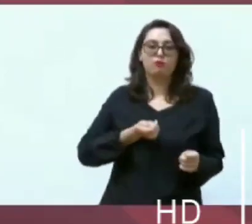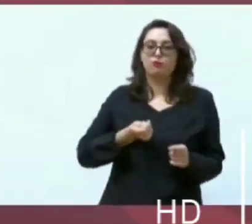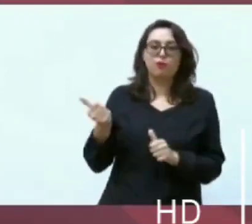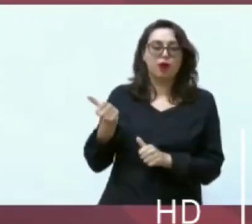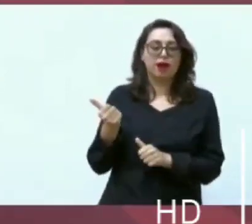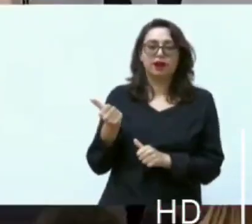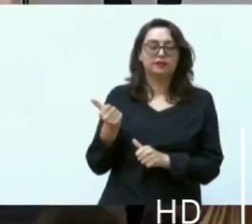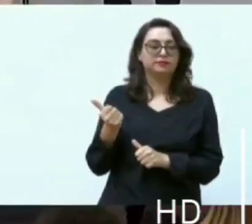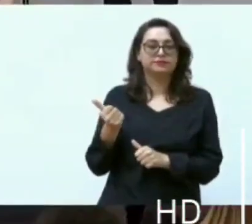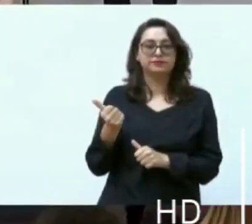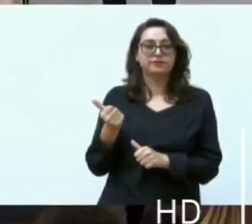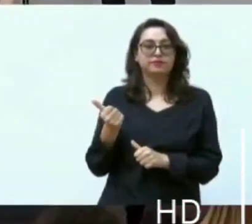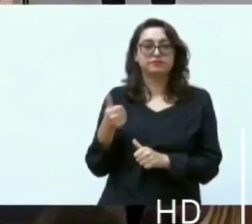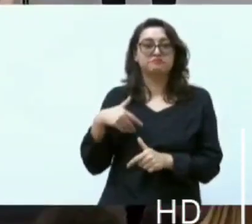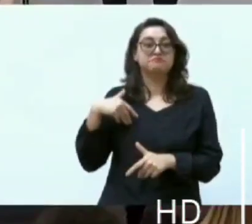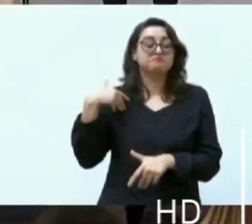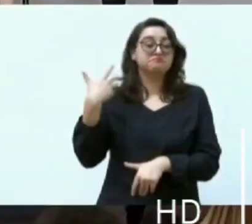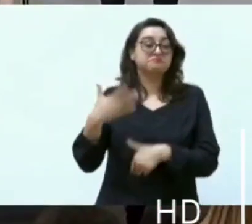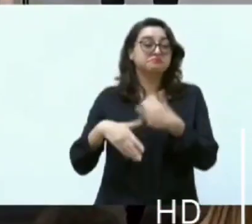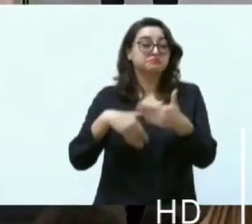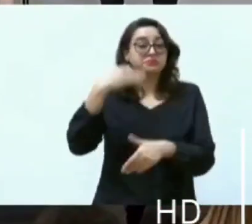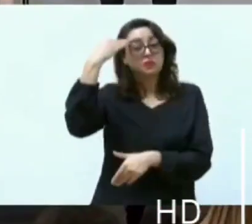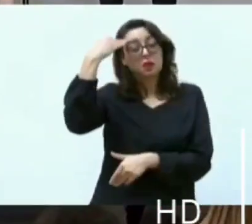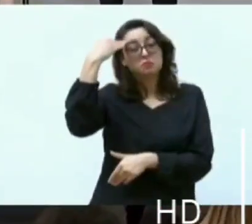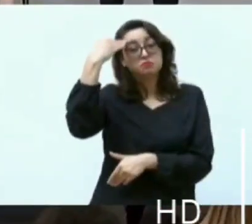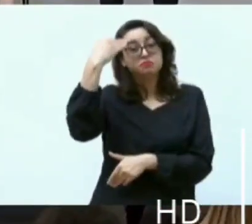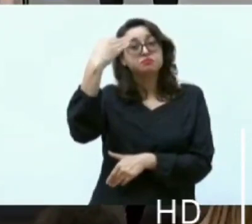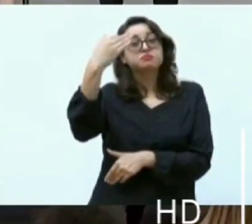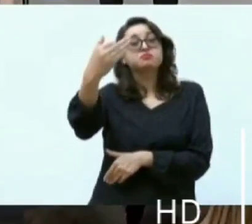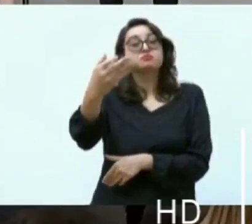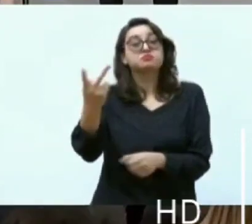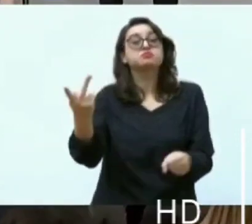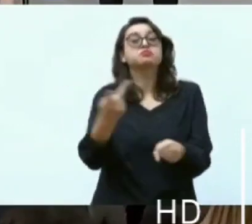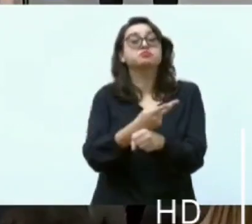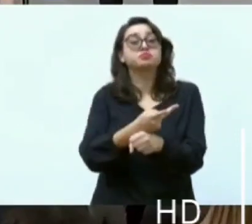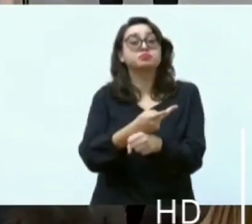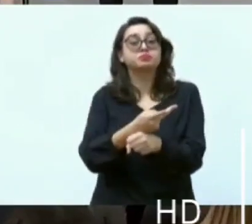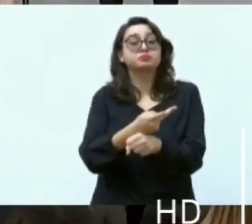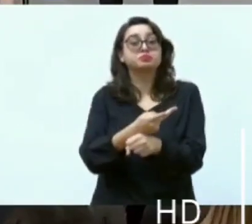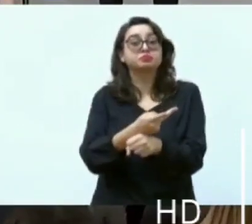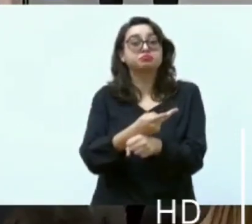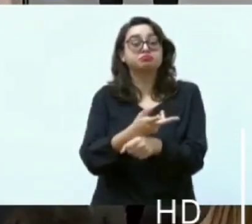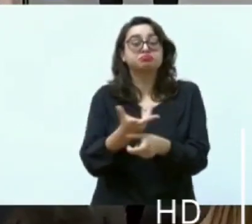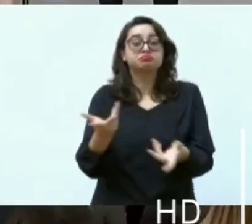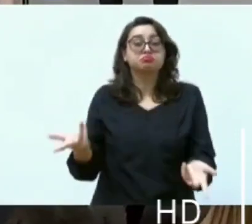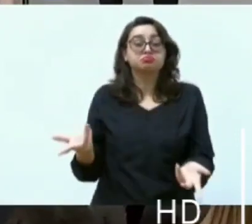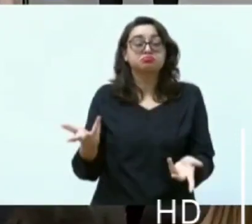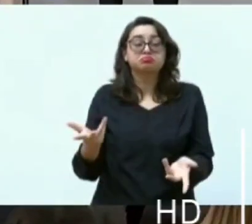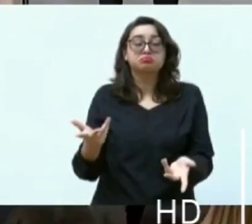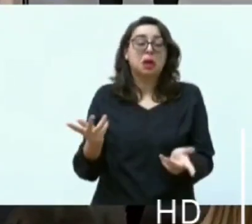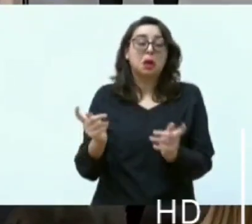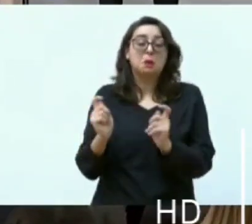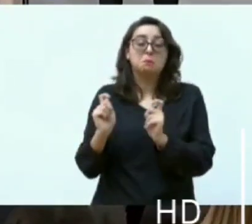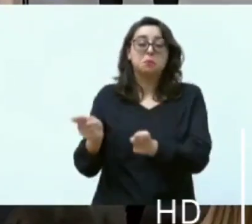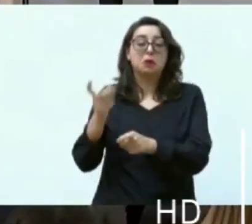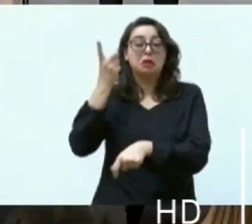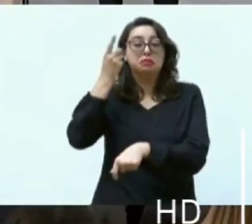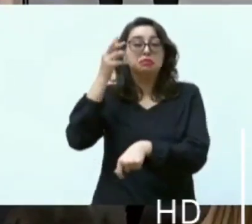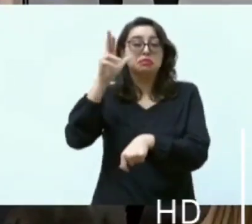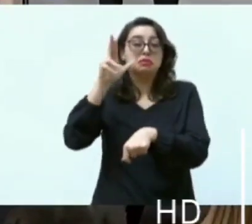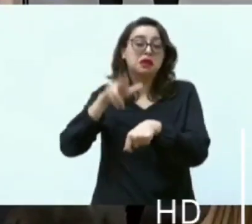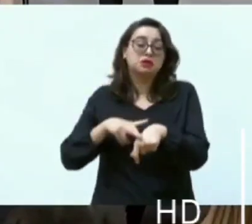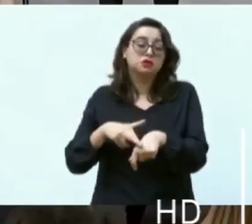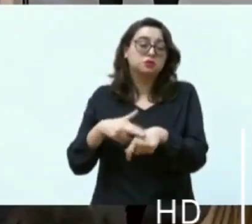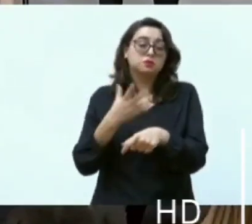y terminó pues siendo director de la Biblioteca Nacional, y gracias a